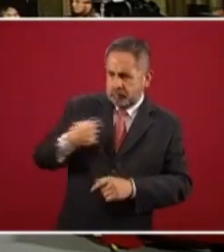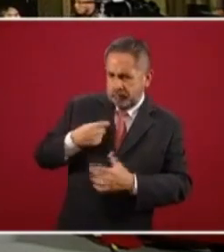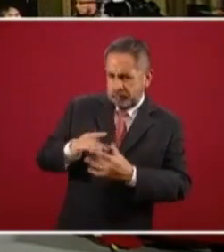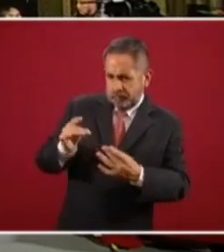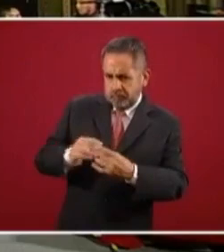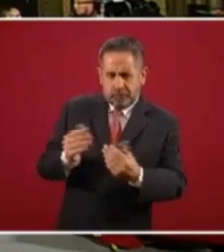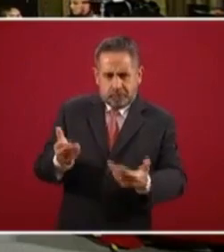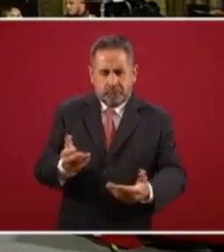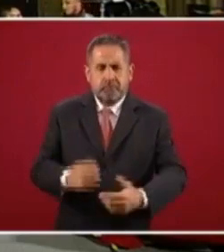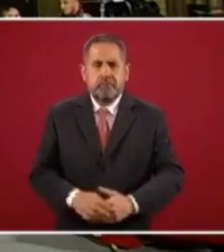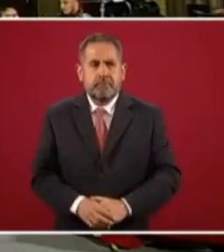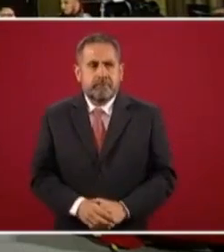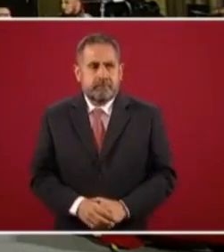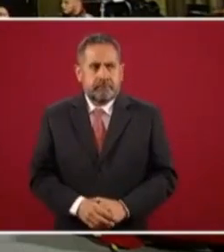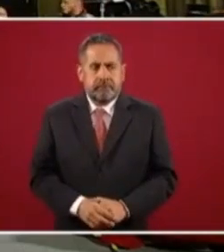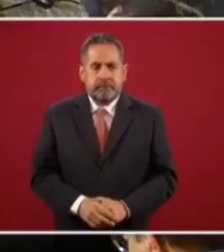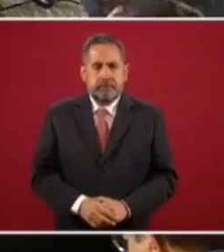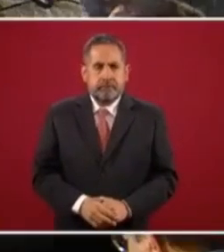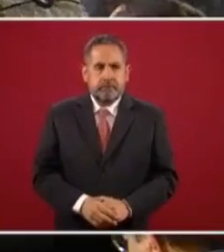particular.